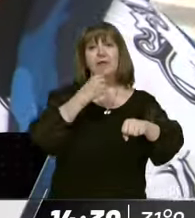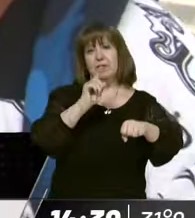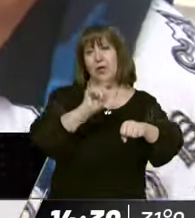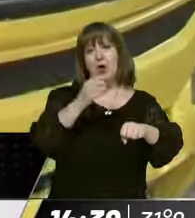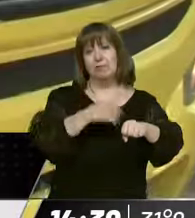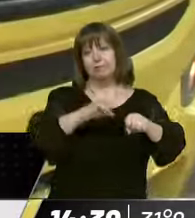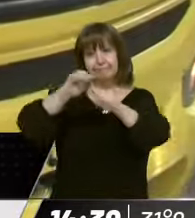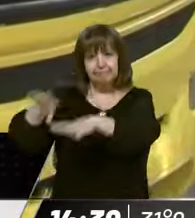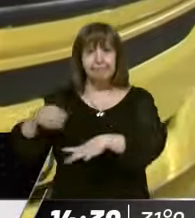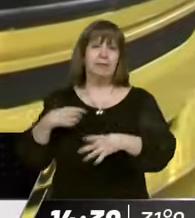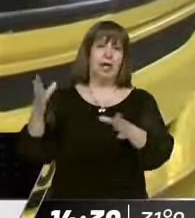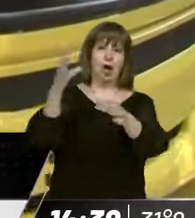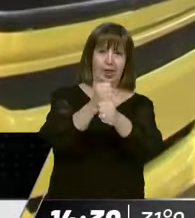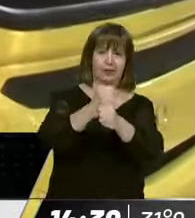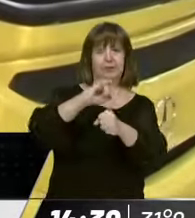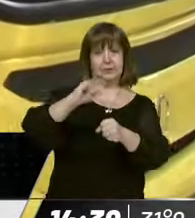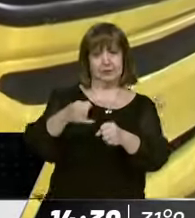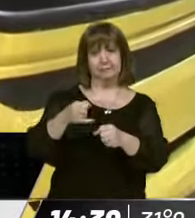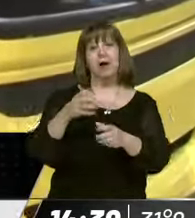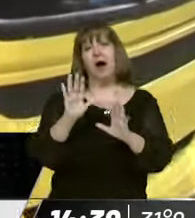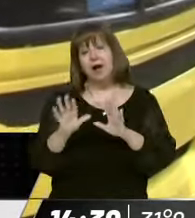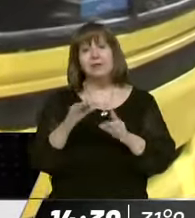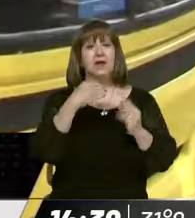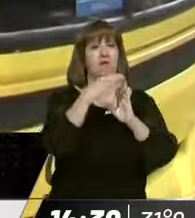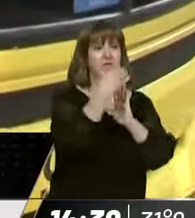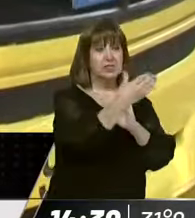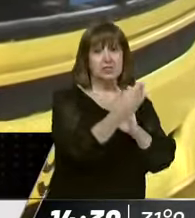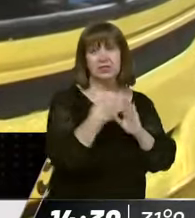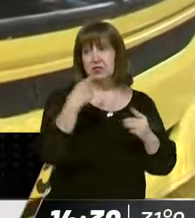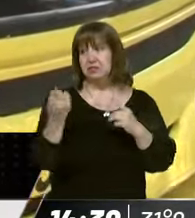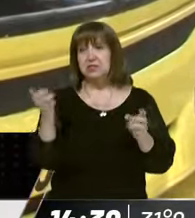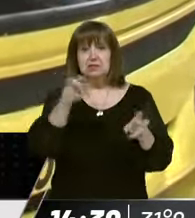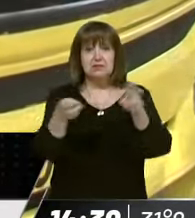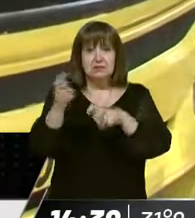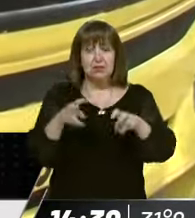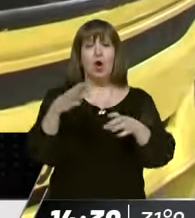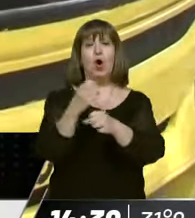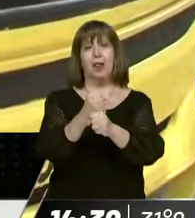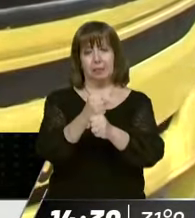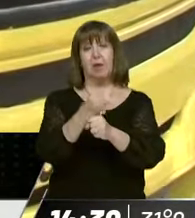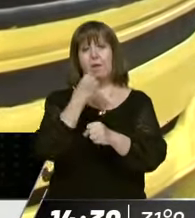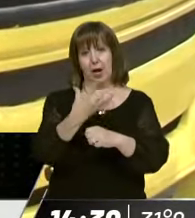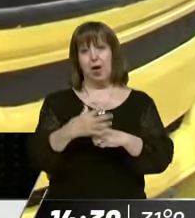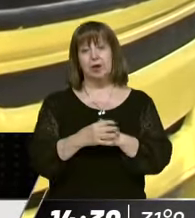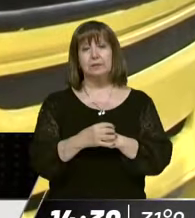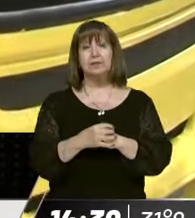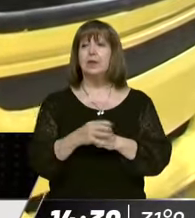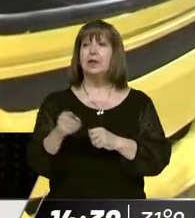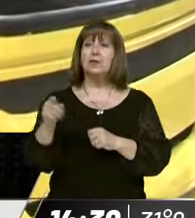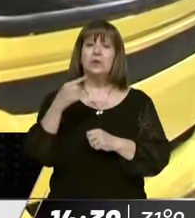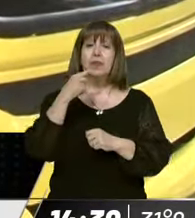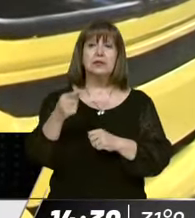en el micro. Y así, vecinos, todo, la mayoría, prefieren el micro. Y usted decía